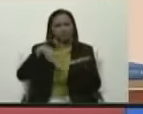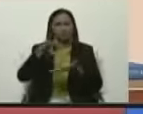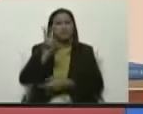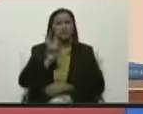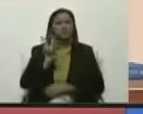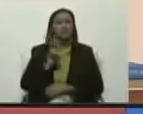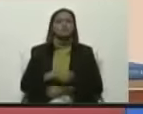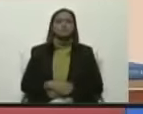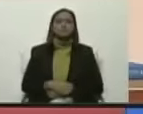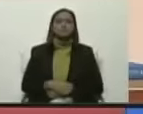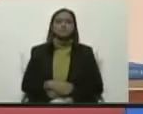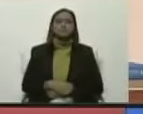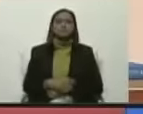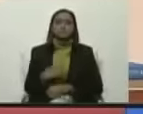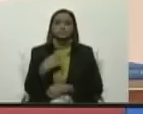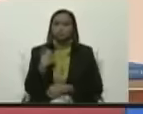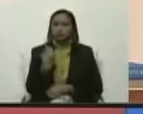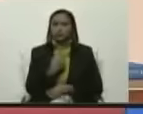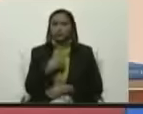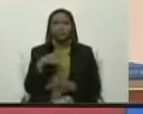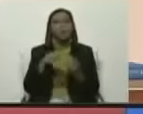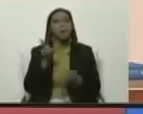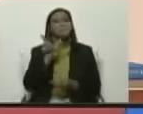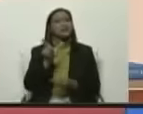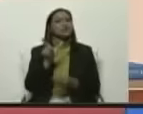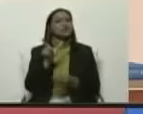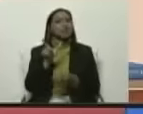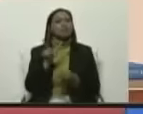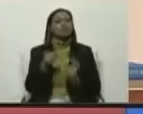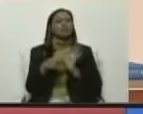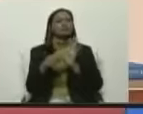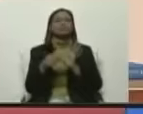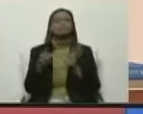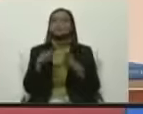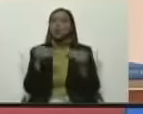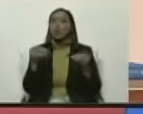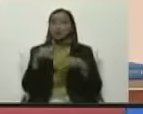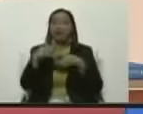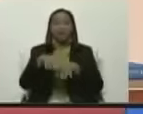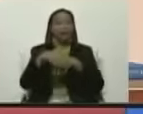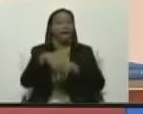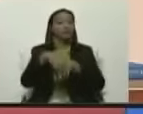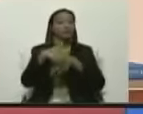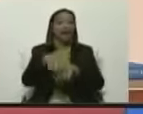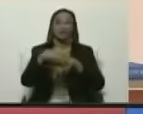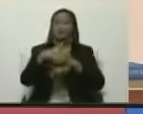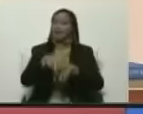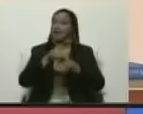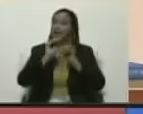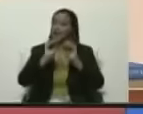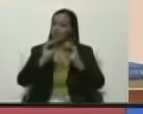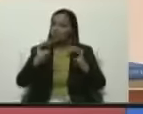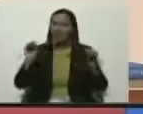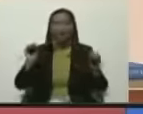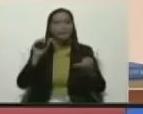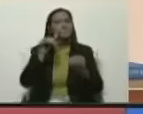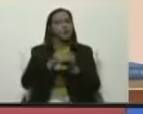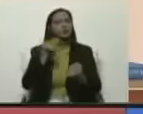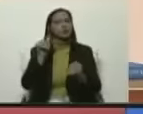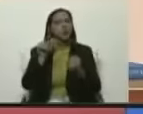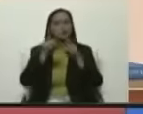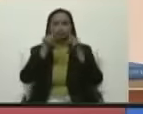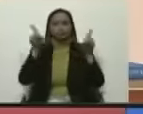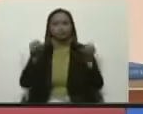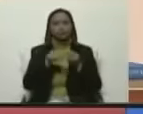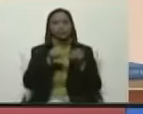El Partido Socialista Unido de Venezuela a la calle a llamar al voto, arriba y a la izquierda, en